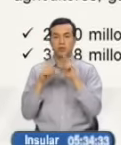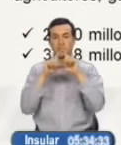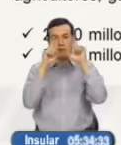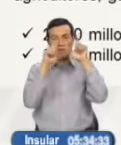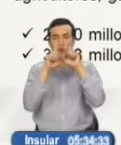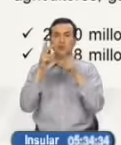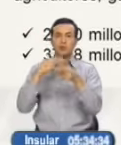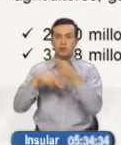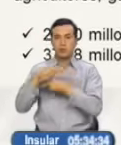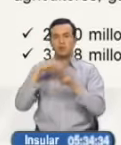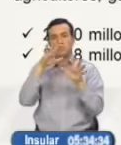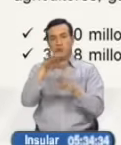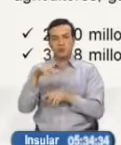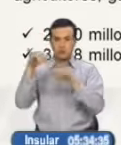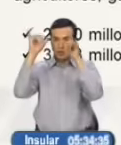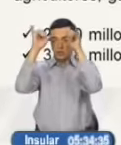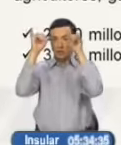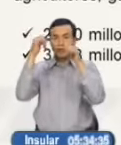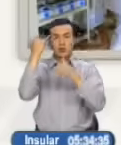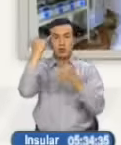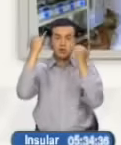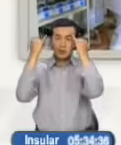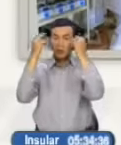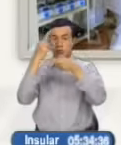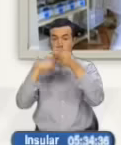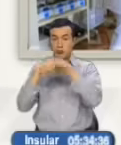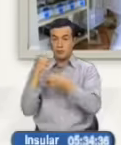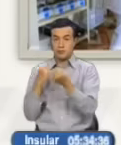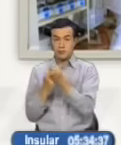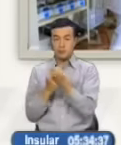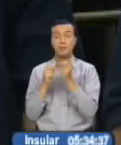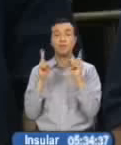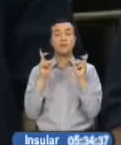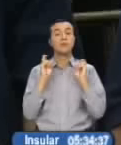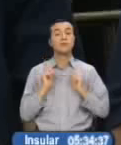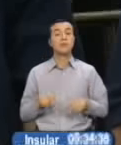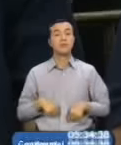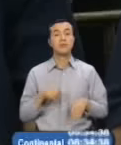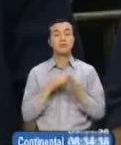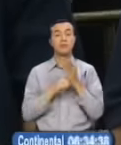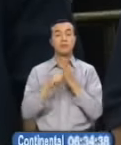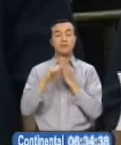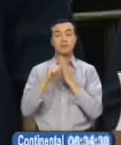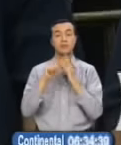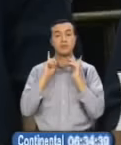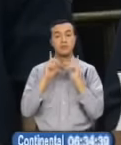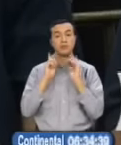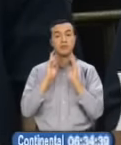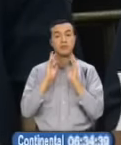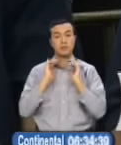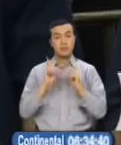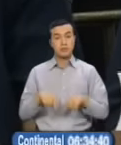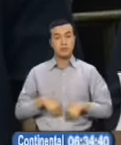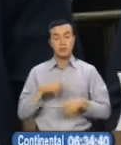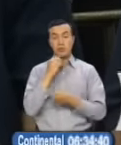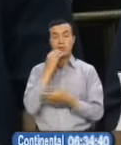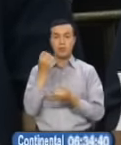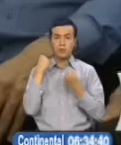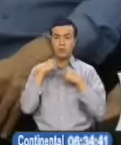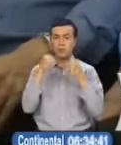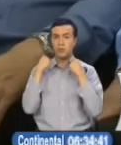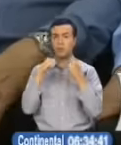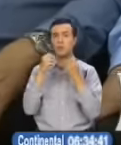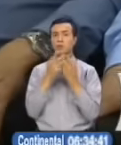empresarios, comerciantes, agricultores, ganaderos y emprendedores. Finalmente, a nivel de la salud, la ministra Margarita Guevara indicó que los esfuerzos en el control